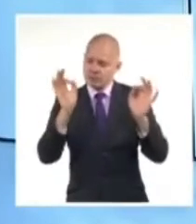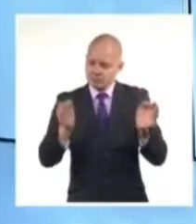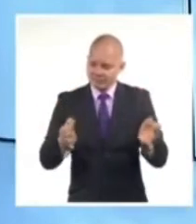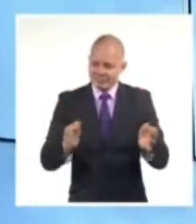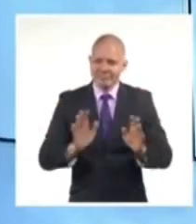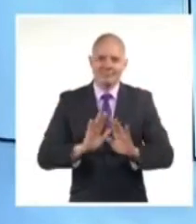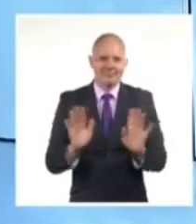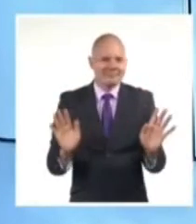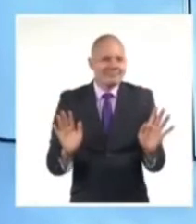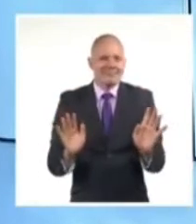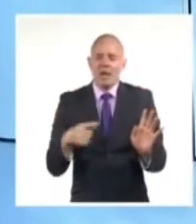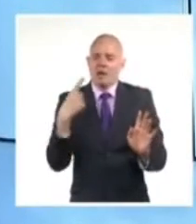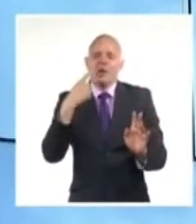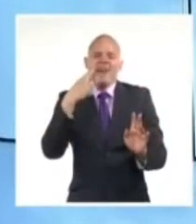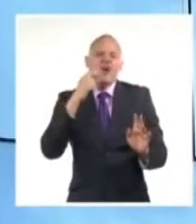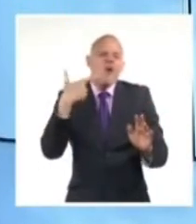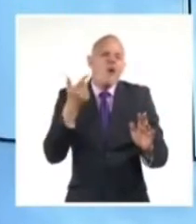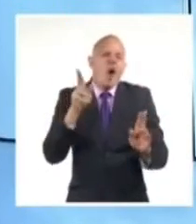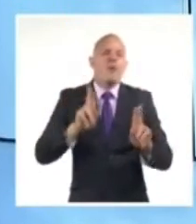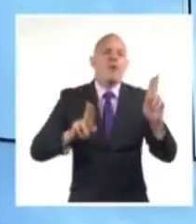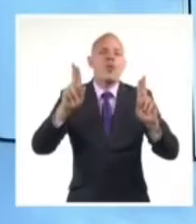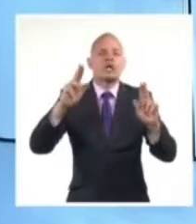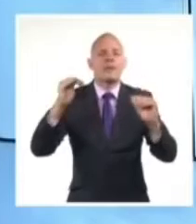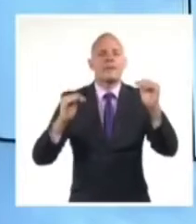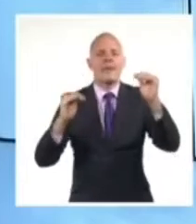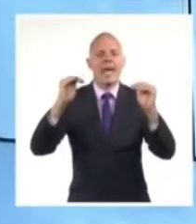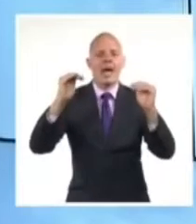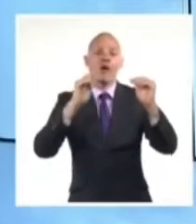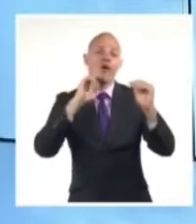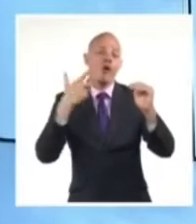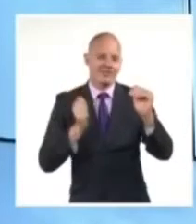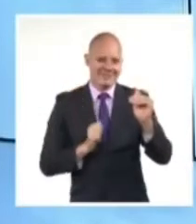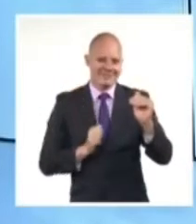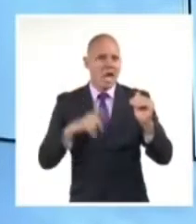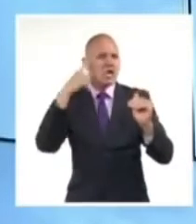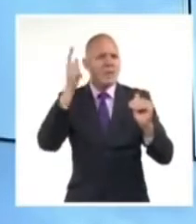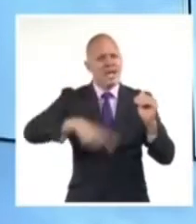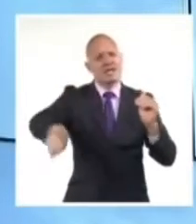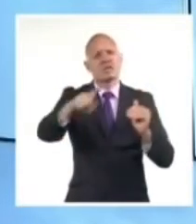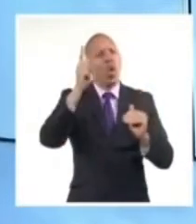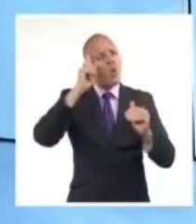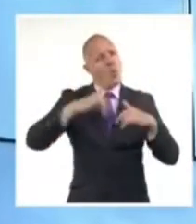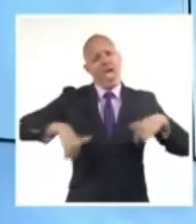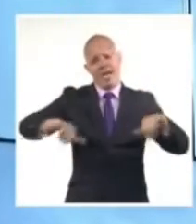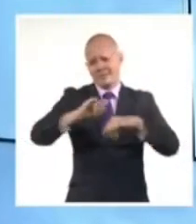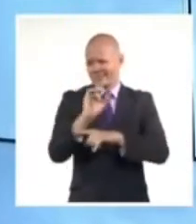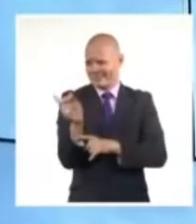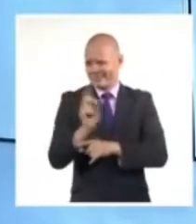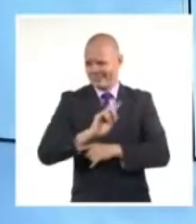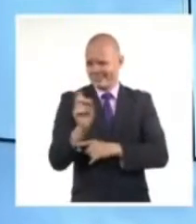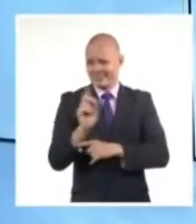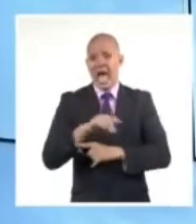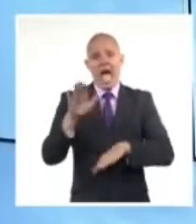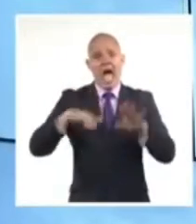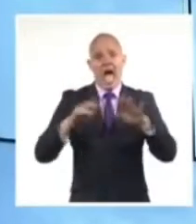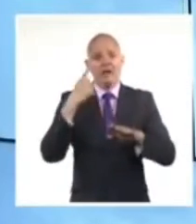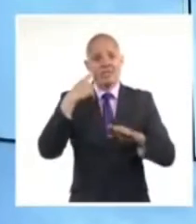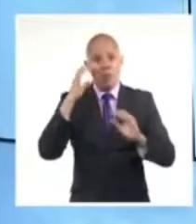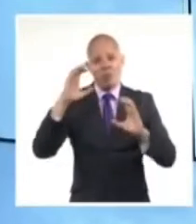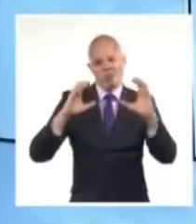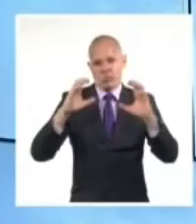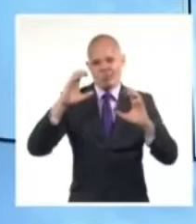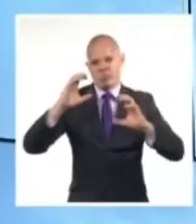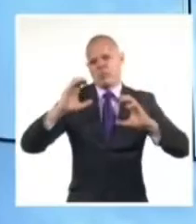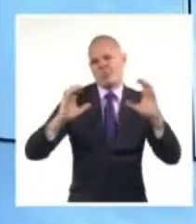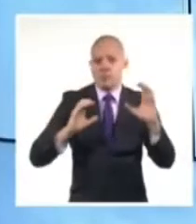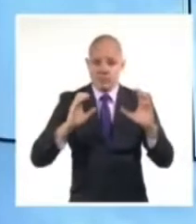donde muchas veces el anhelo de ese jurista, de esas opiniones que pudiéramos decir encontradas, no son encontradas, es que estamos pensando como